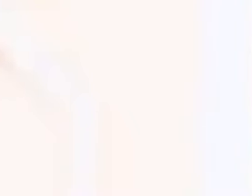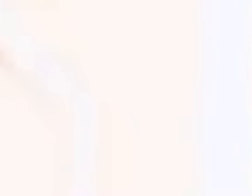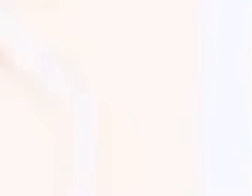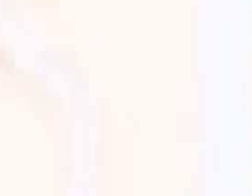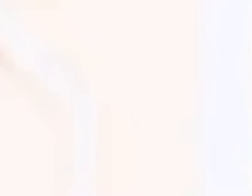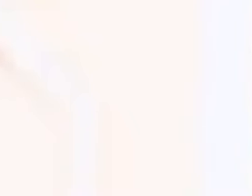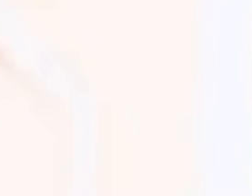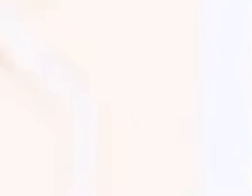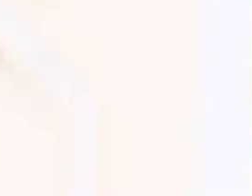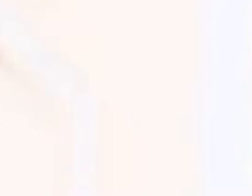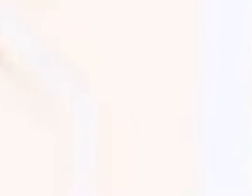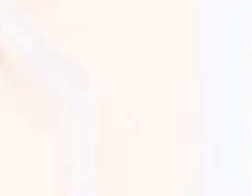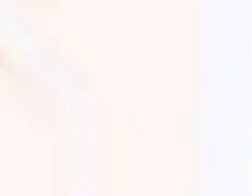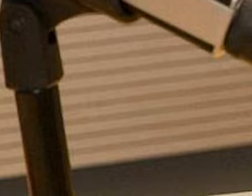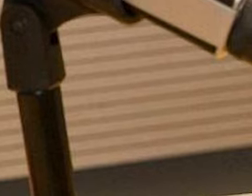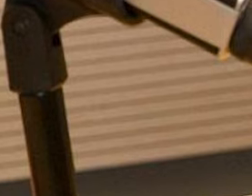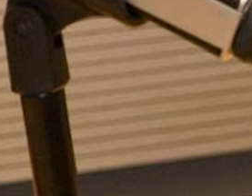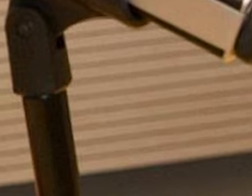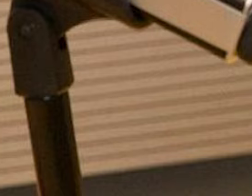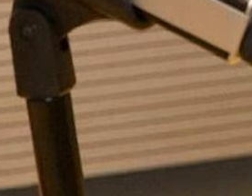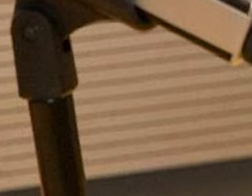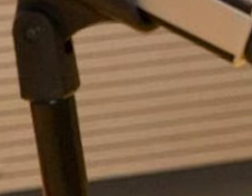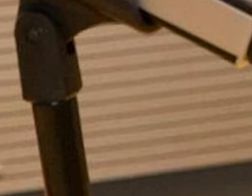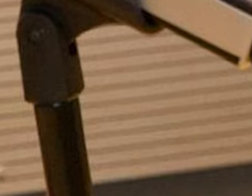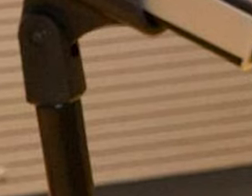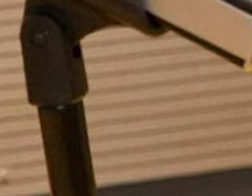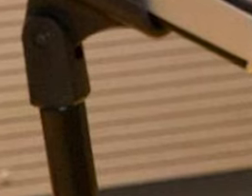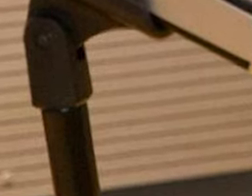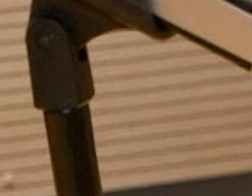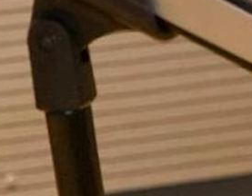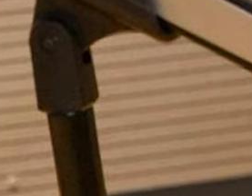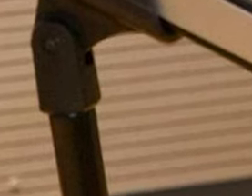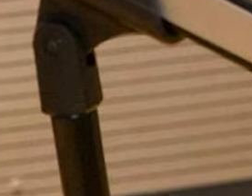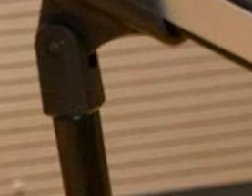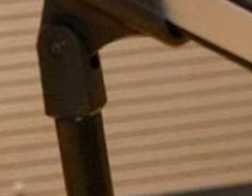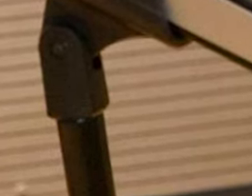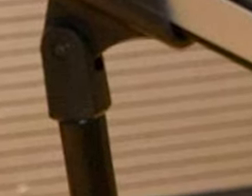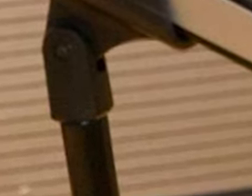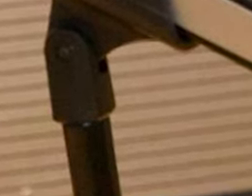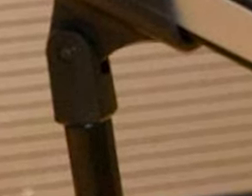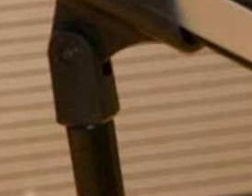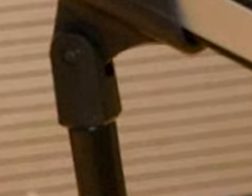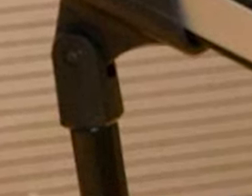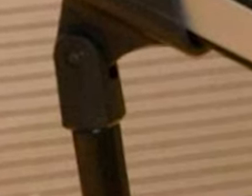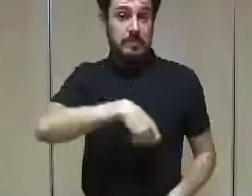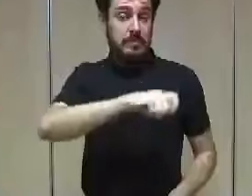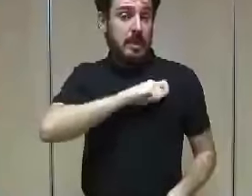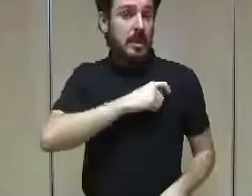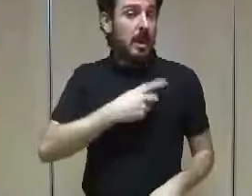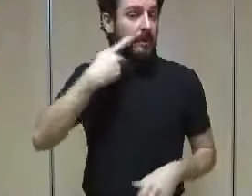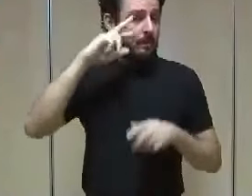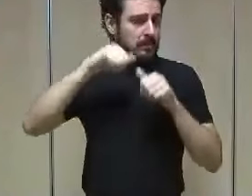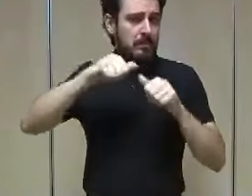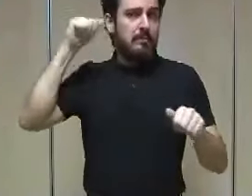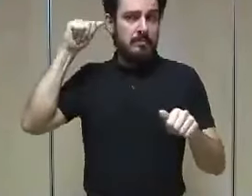vamos en serio. Por eso, hoy convocamos una huelga, con el apoyo y la motivación del colectivo de personas afectadas por las oposiciones en Radio